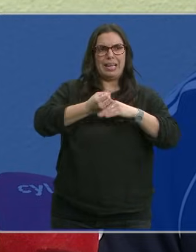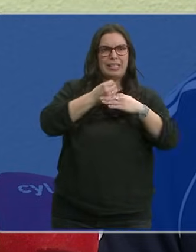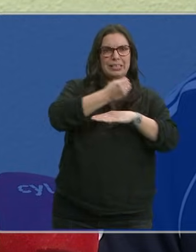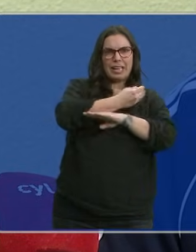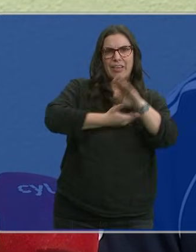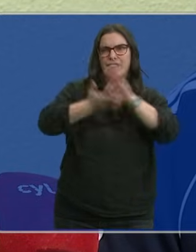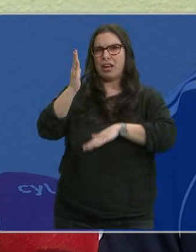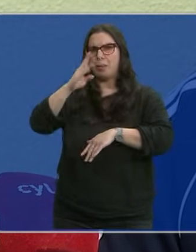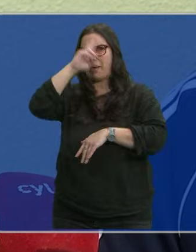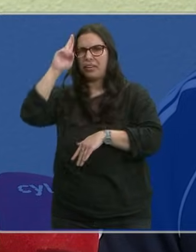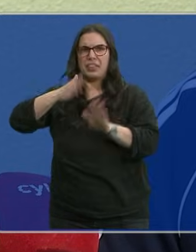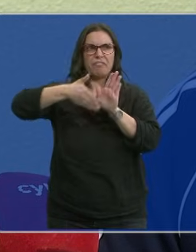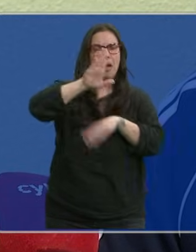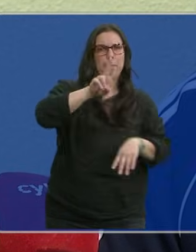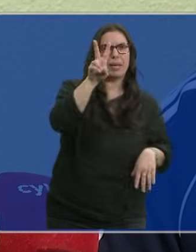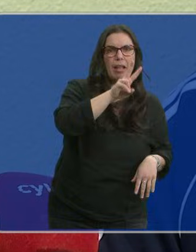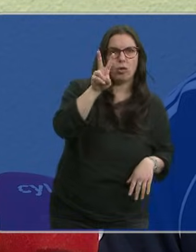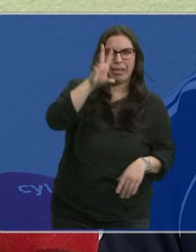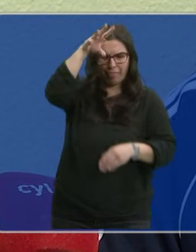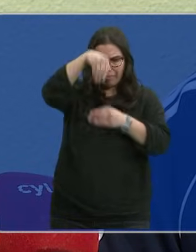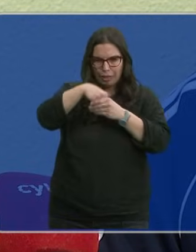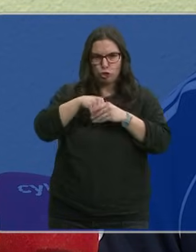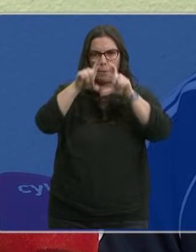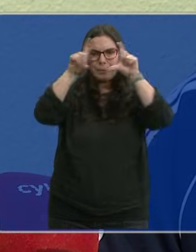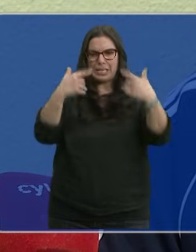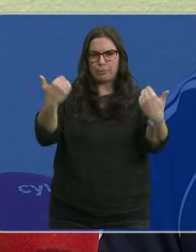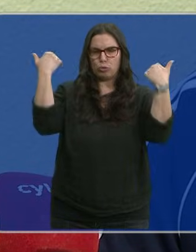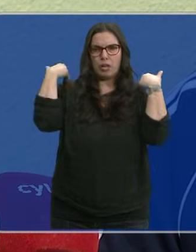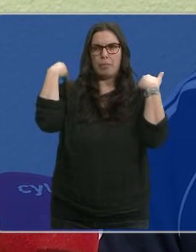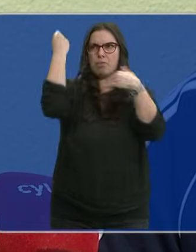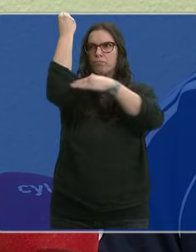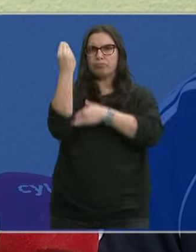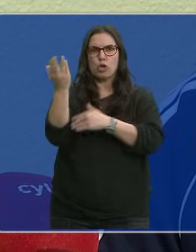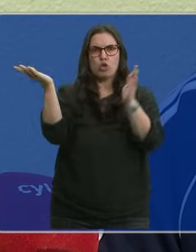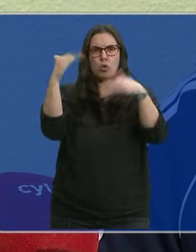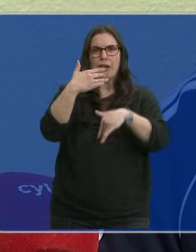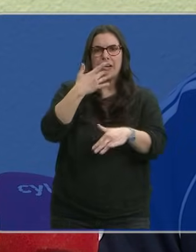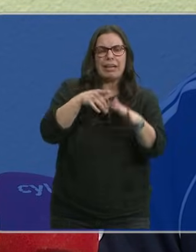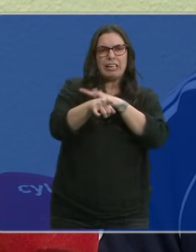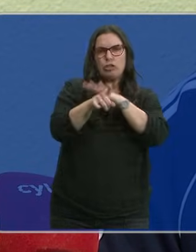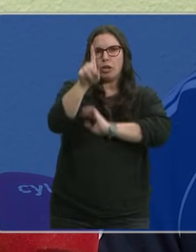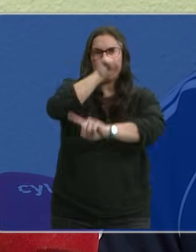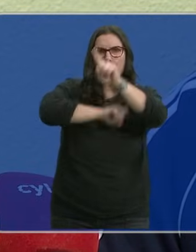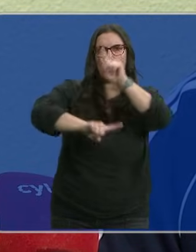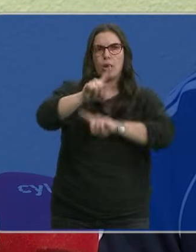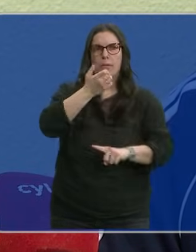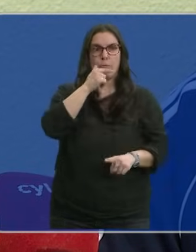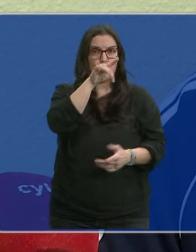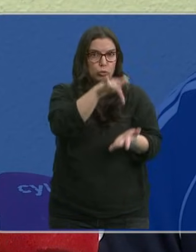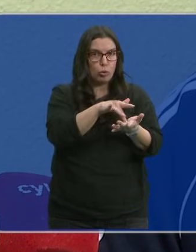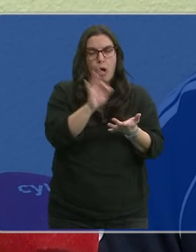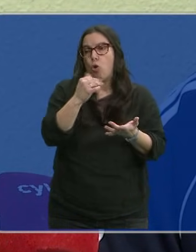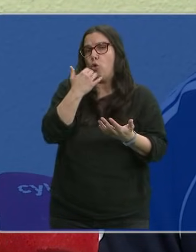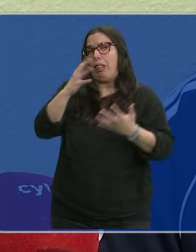que van hasta Valladolid. Y no hay nadie de la empresa que pueda gestionar una incidencia como la que hubo allí